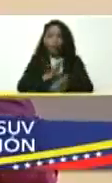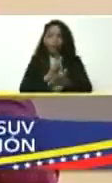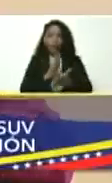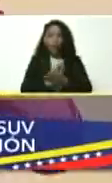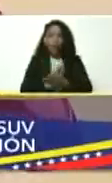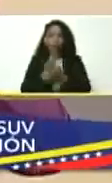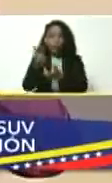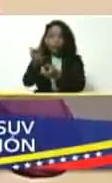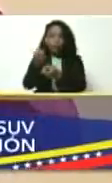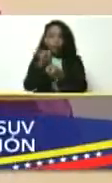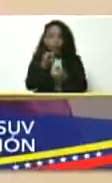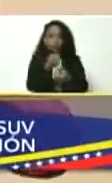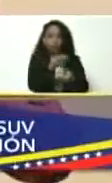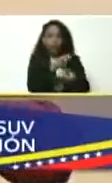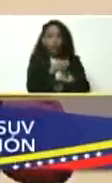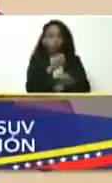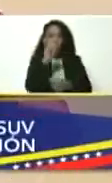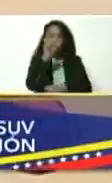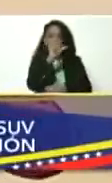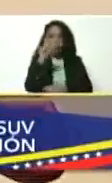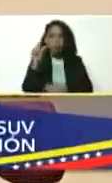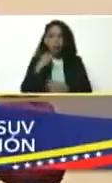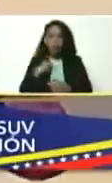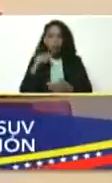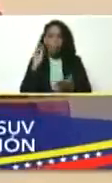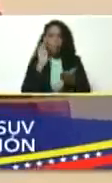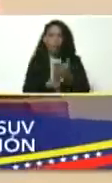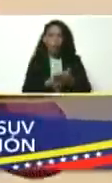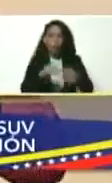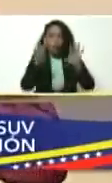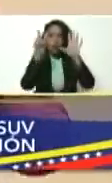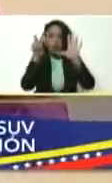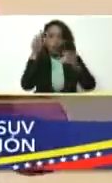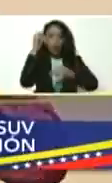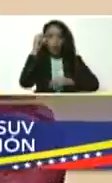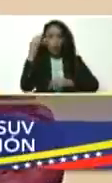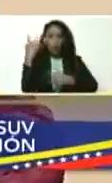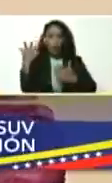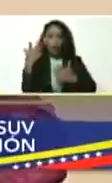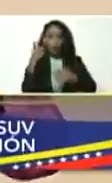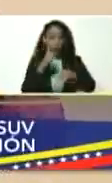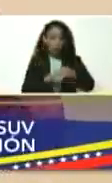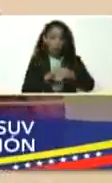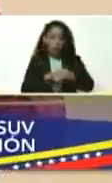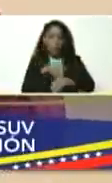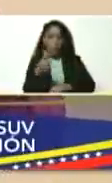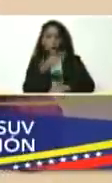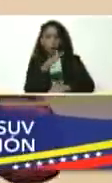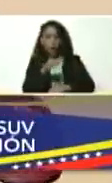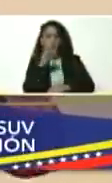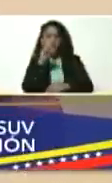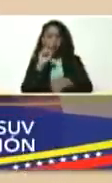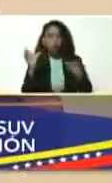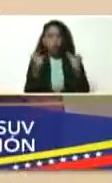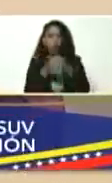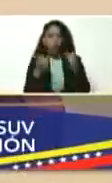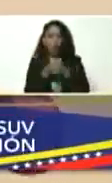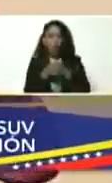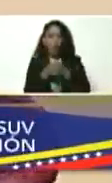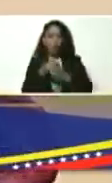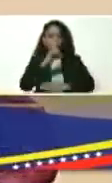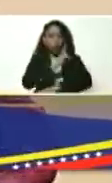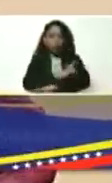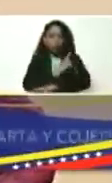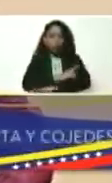y en una semana ha colocado siete días de plazo para que una comisión multidisciplinaria